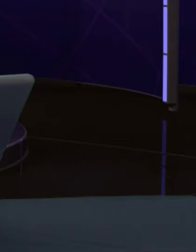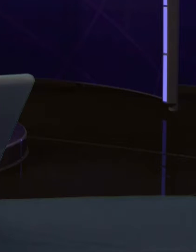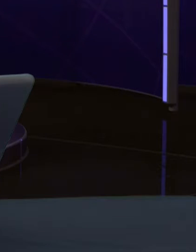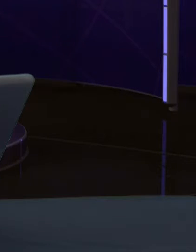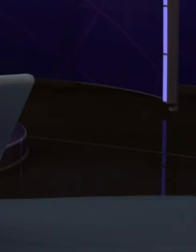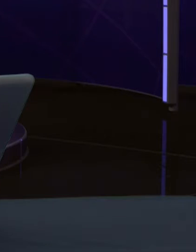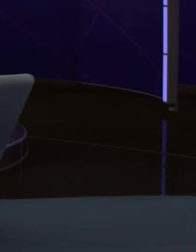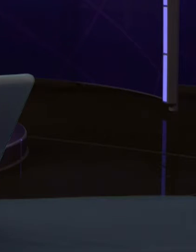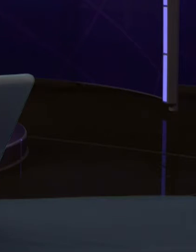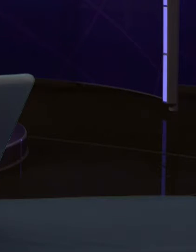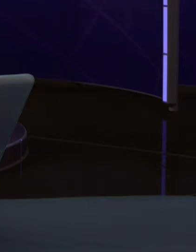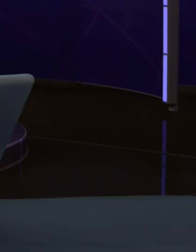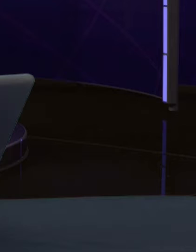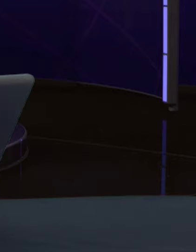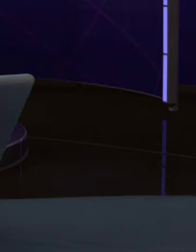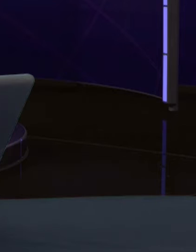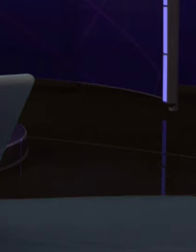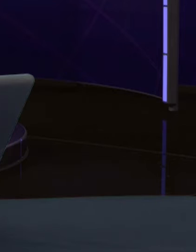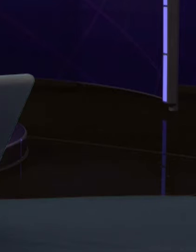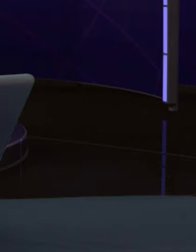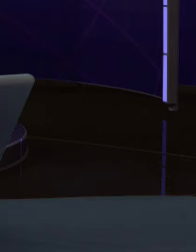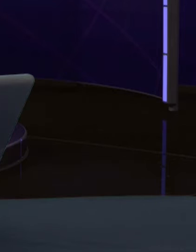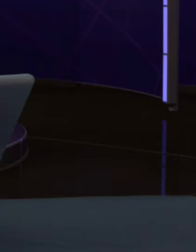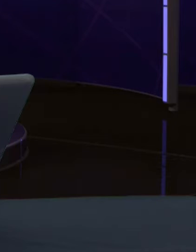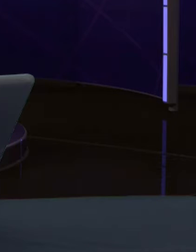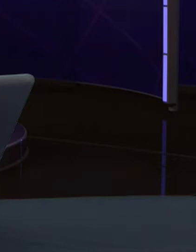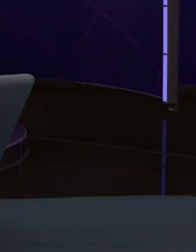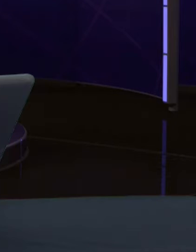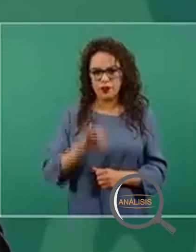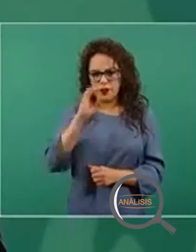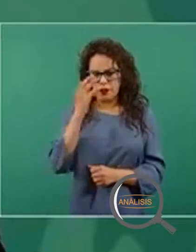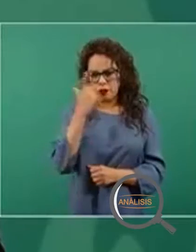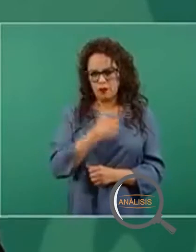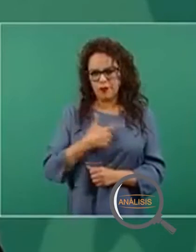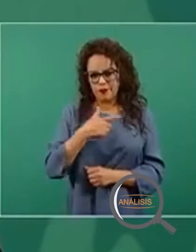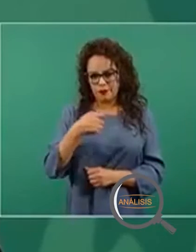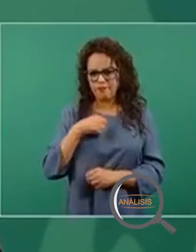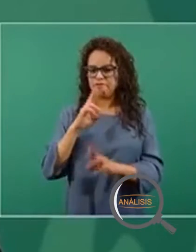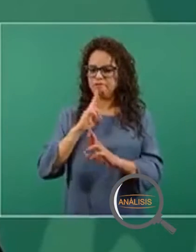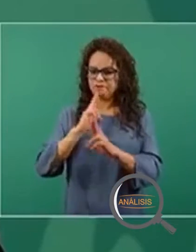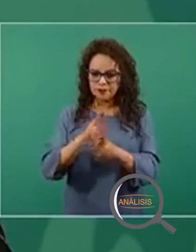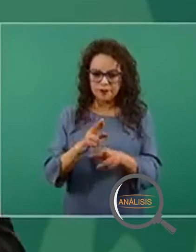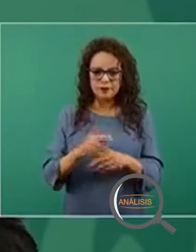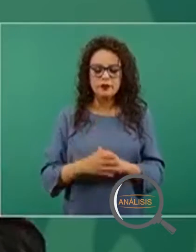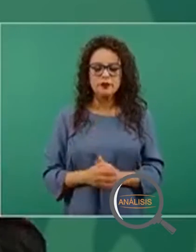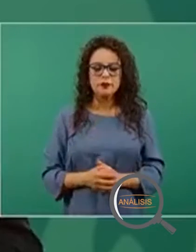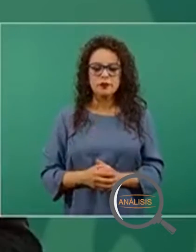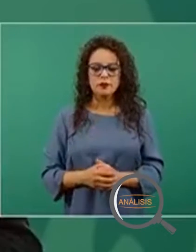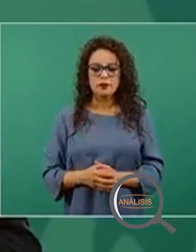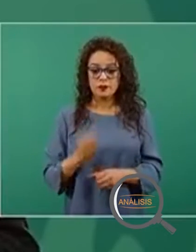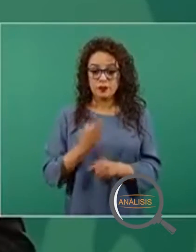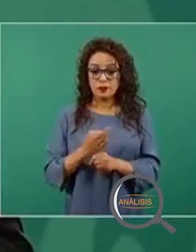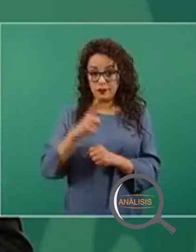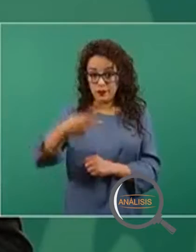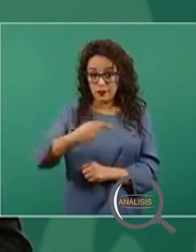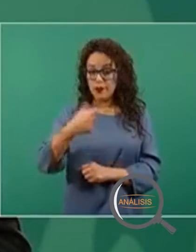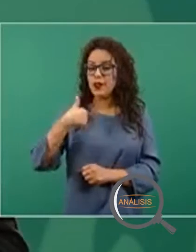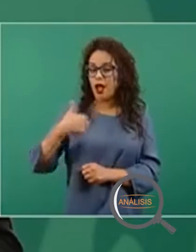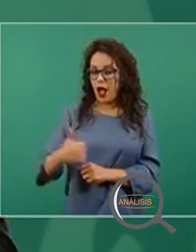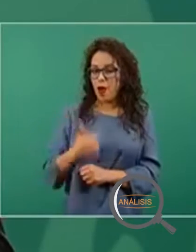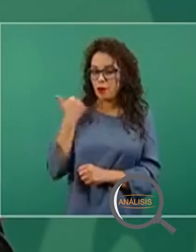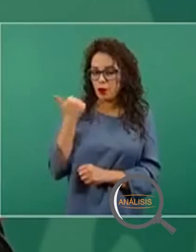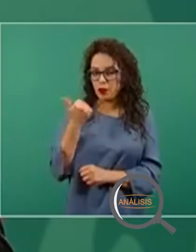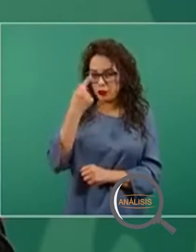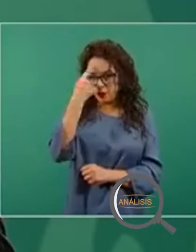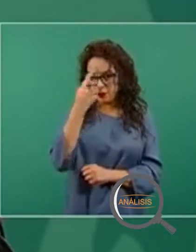cuidados que debemos tener para evitar cualquier riesgo de contagio de COVID. Aprovecho la pregunta, de hecho, para